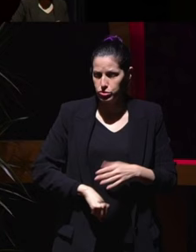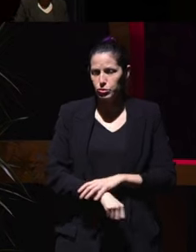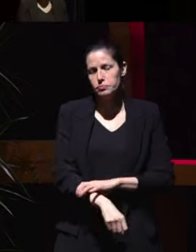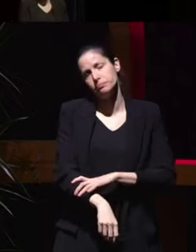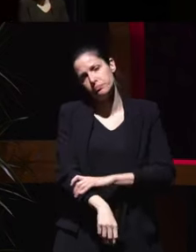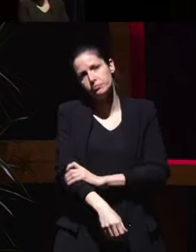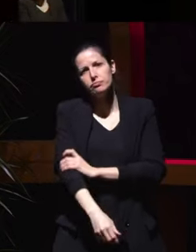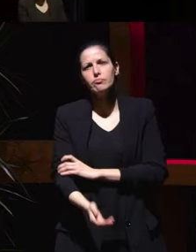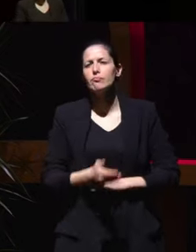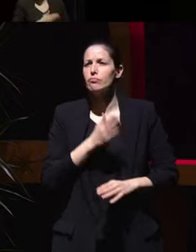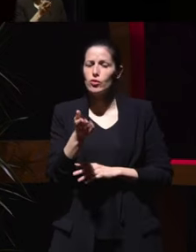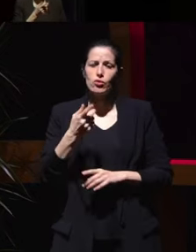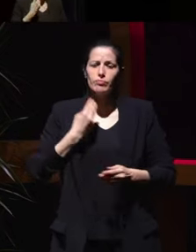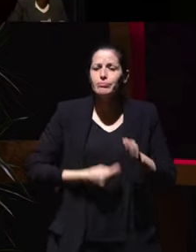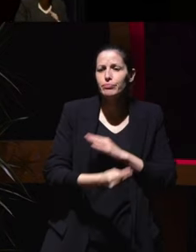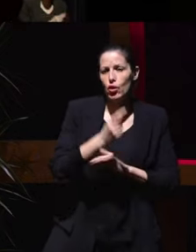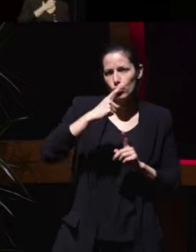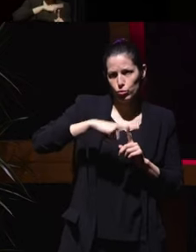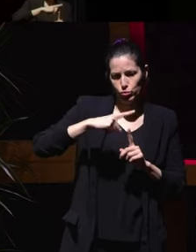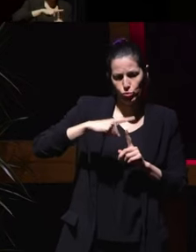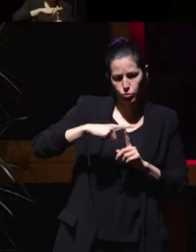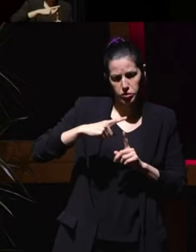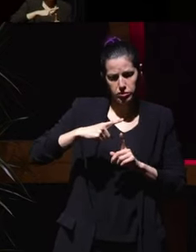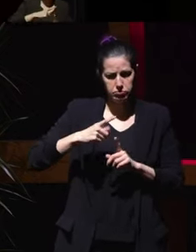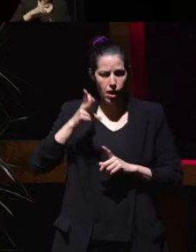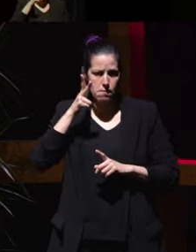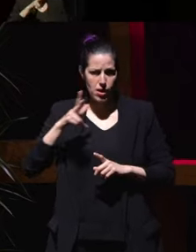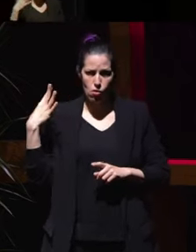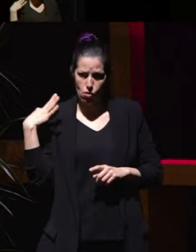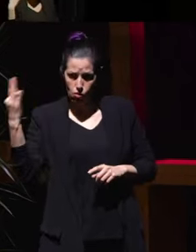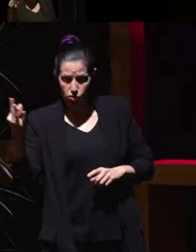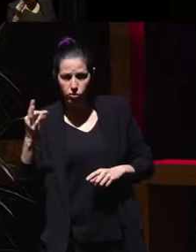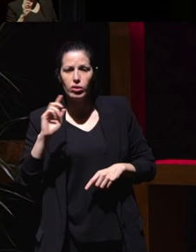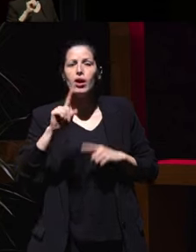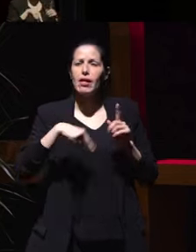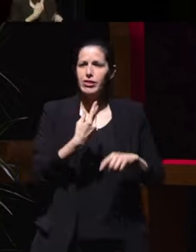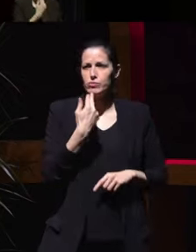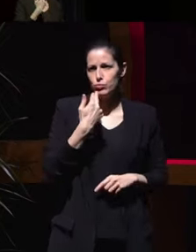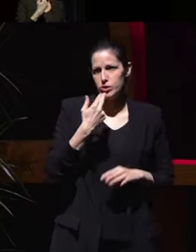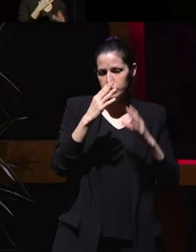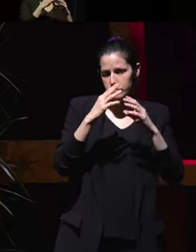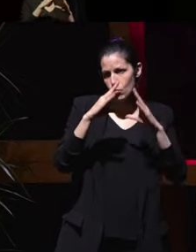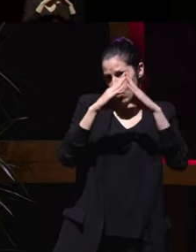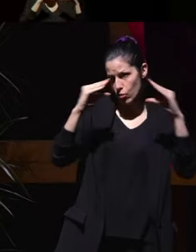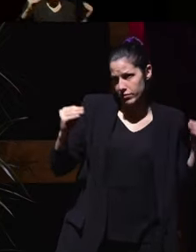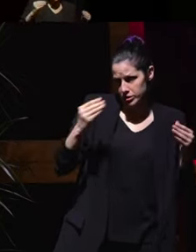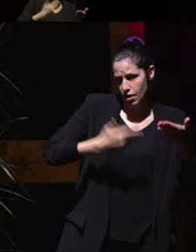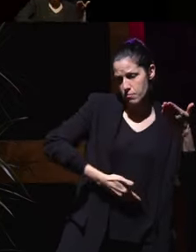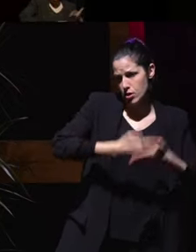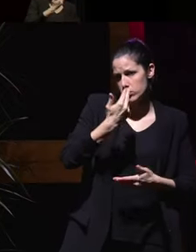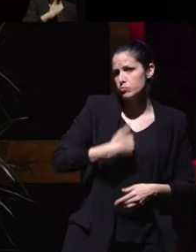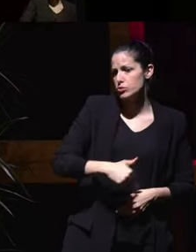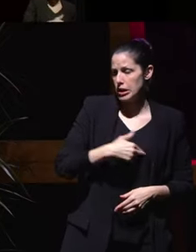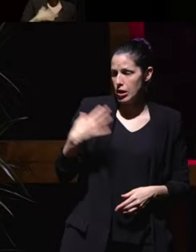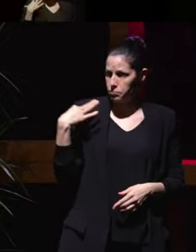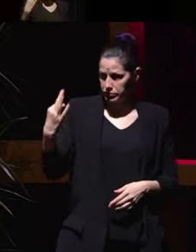en Vigo, son de Tui, ficharonme en Vigo, acabé también xogando en Santiago cuando empecé a estudiar la carrera de jornalismo.